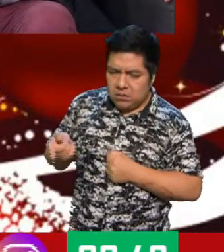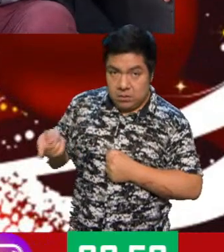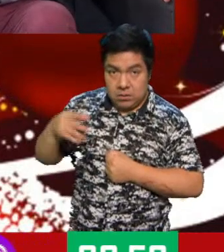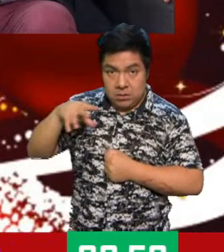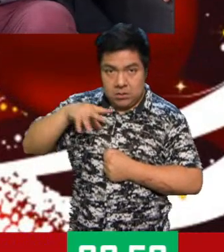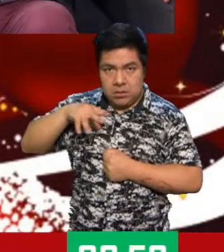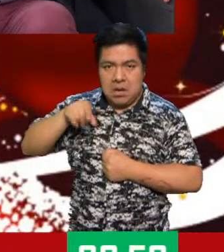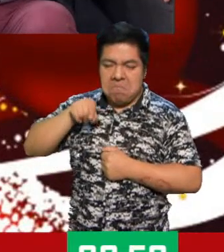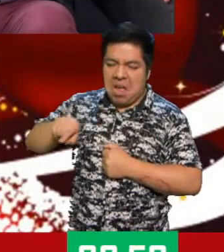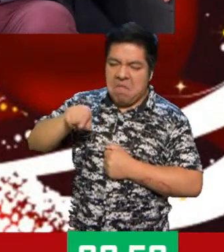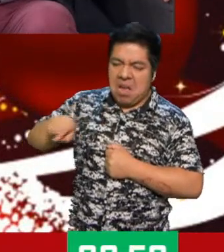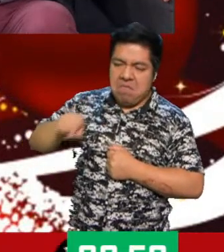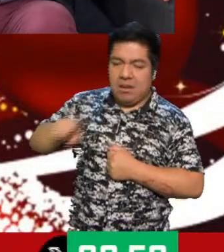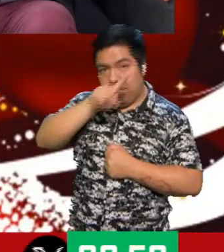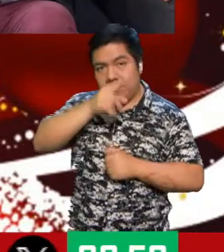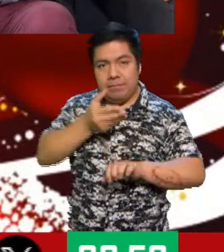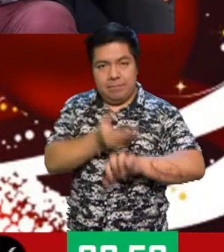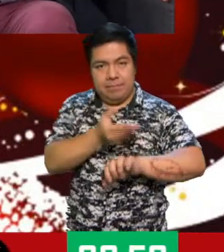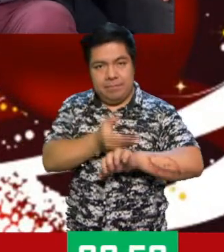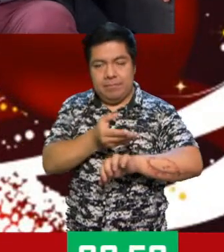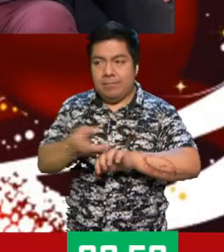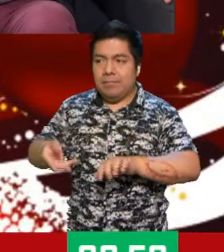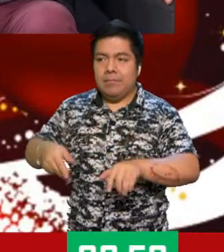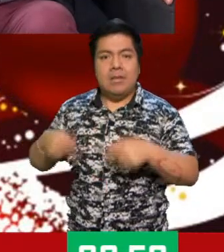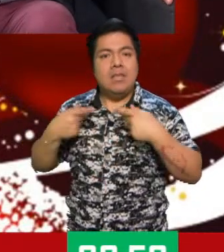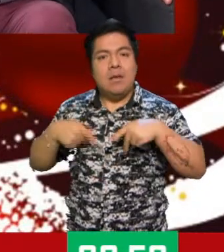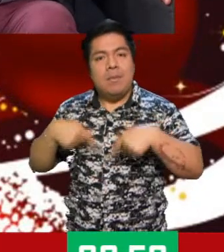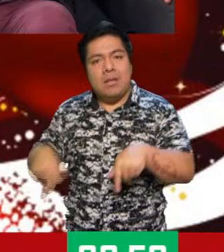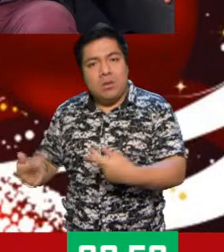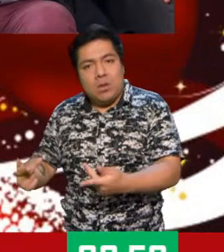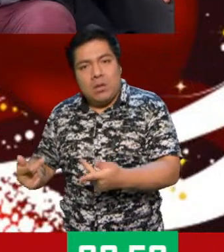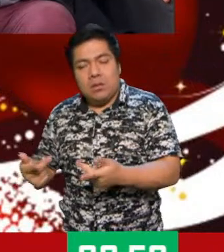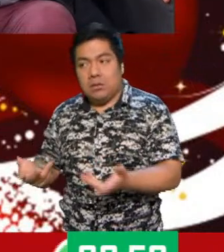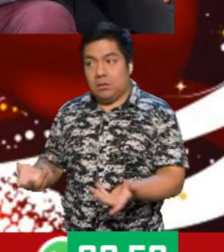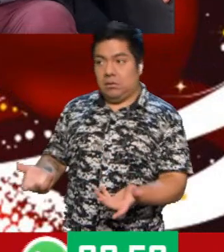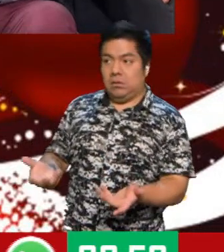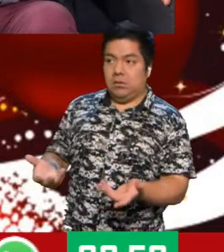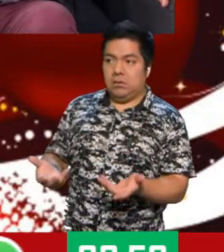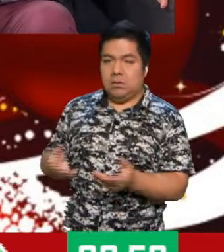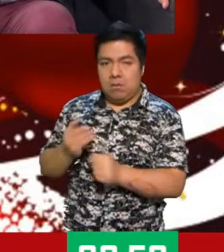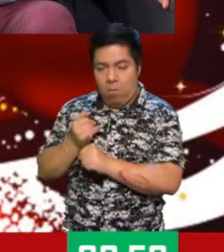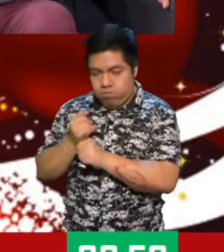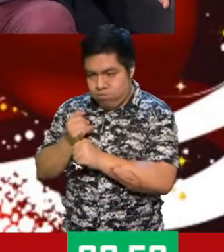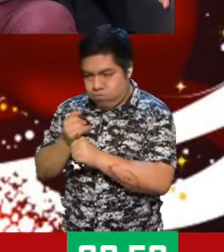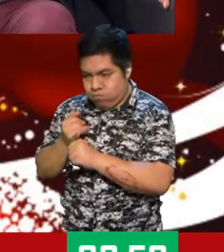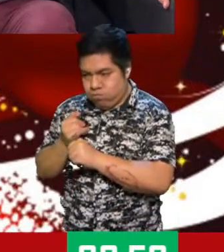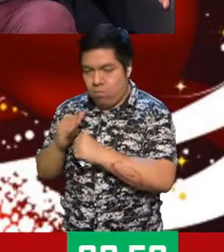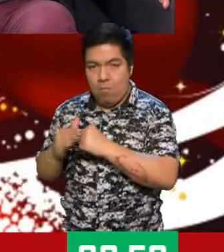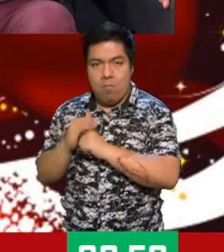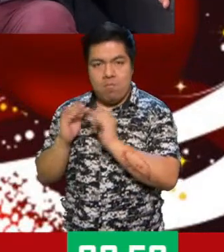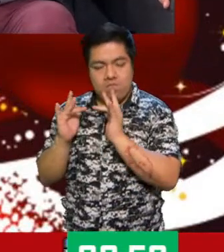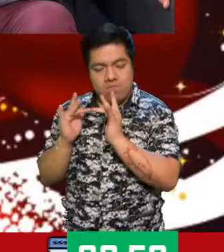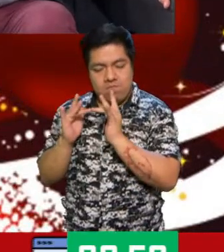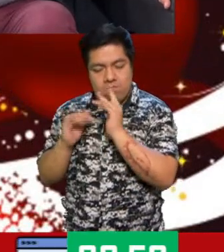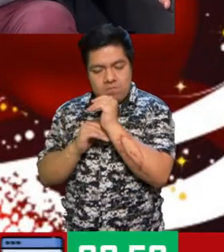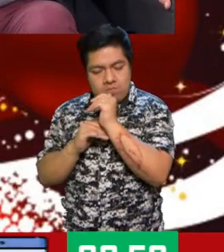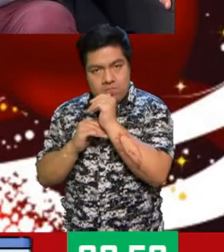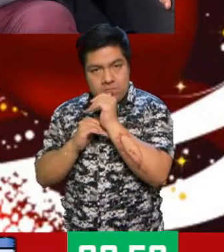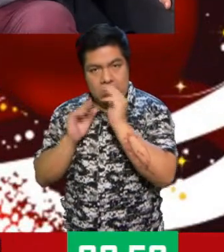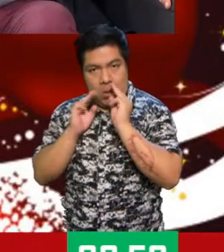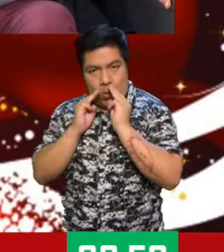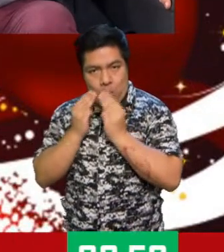fue acusado en Estados Unidos de trata de personas, donde se le investiga por nexos con el